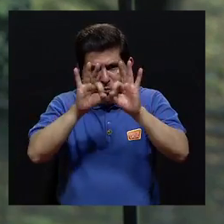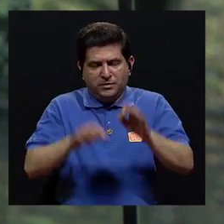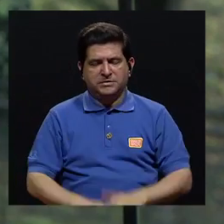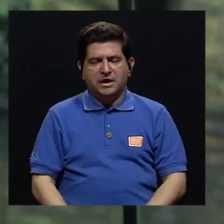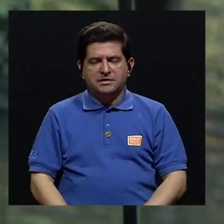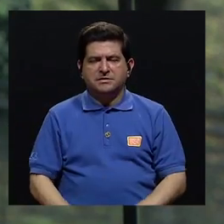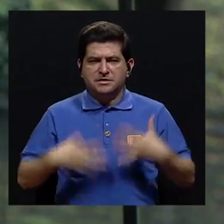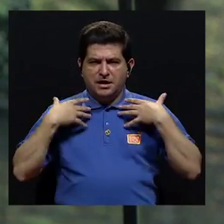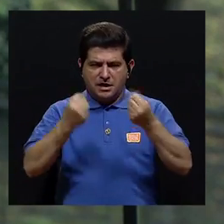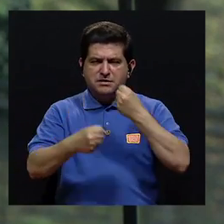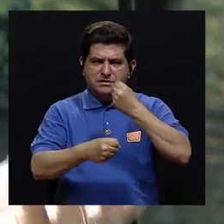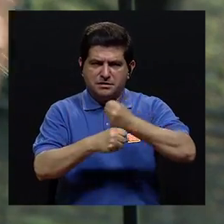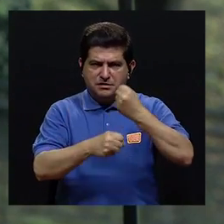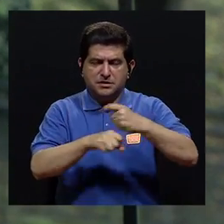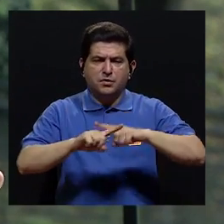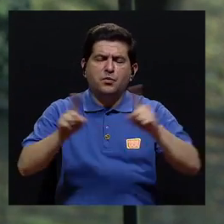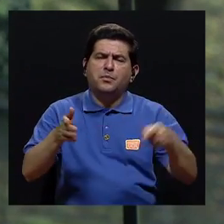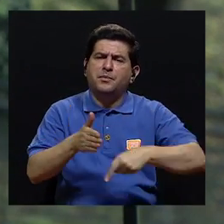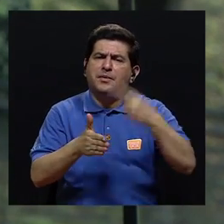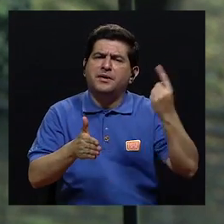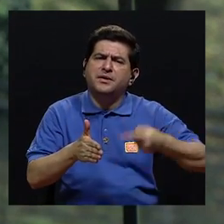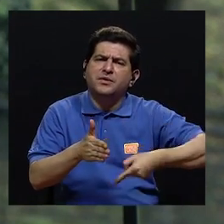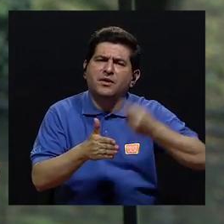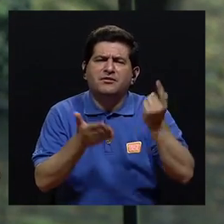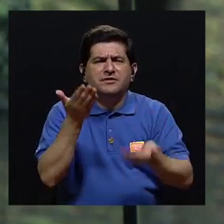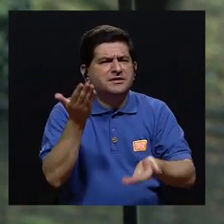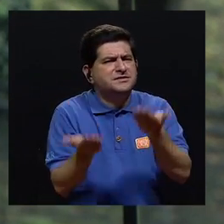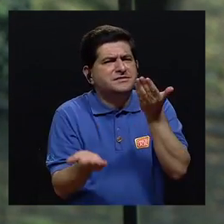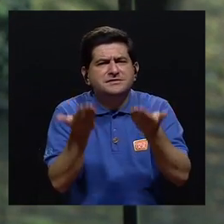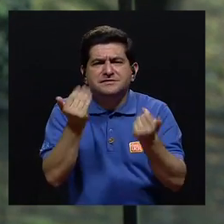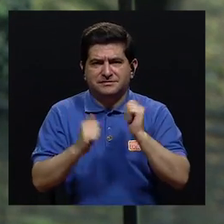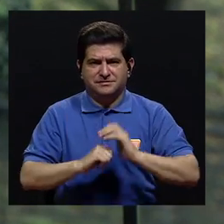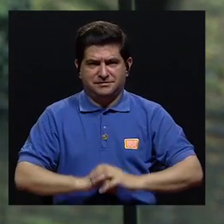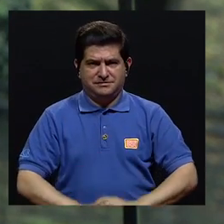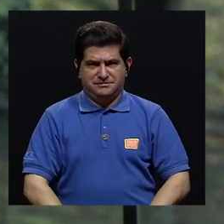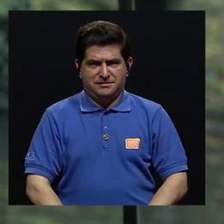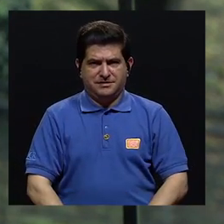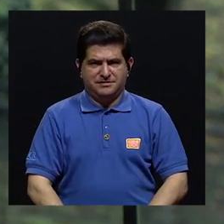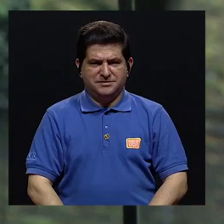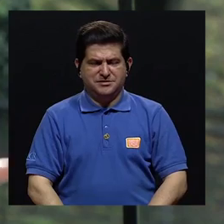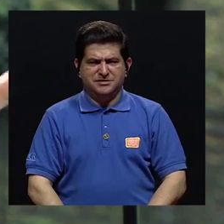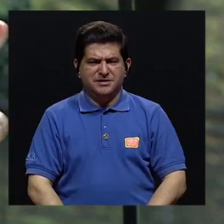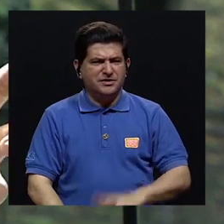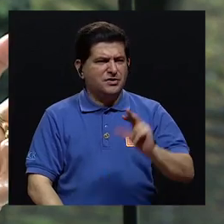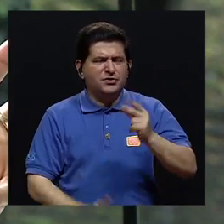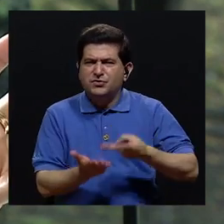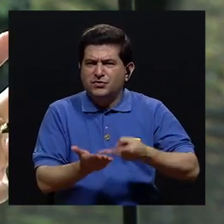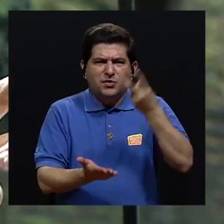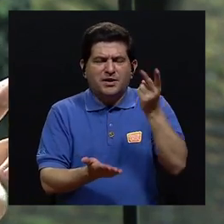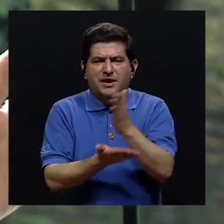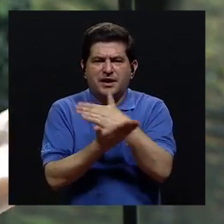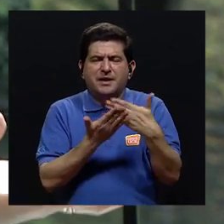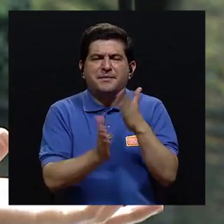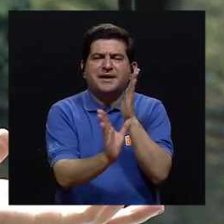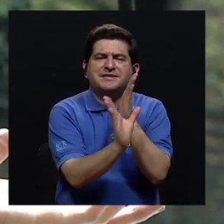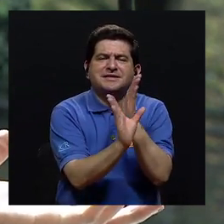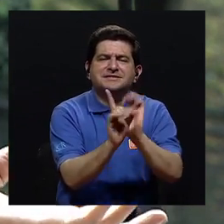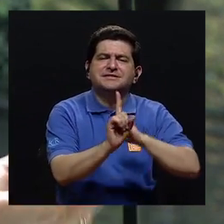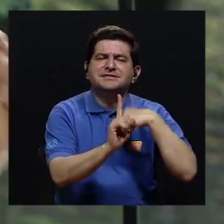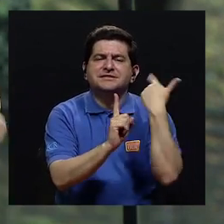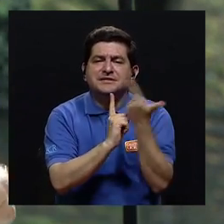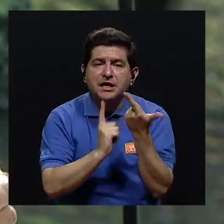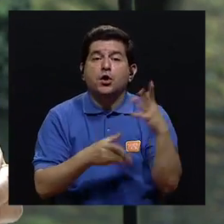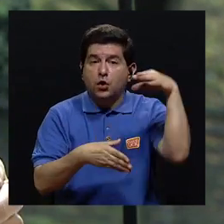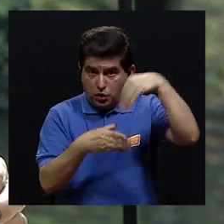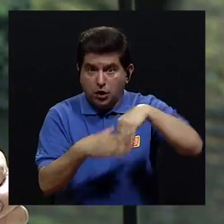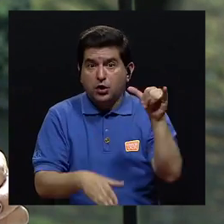de la salud ocupacional, pero también a veces quizás se subestima un poco la parte psicosocial que